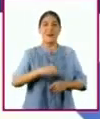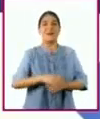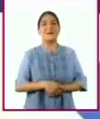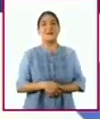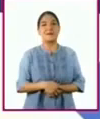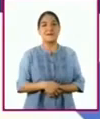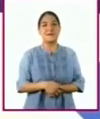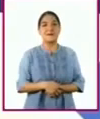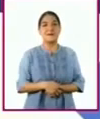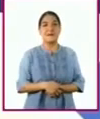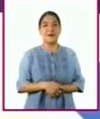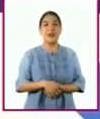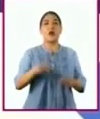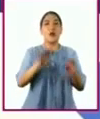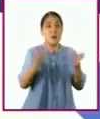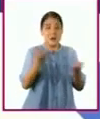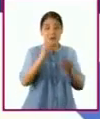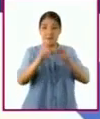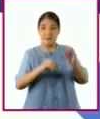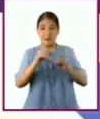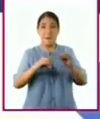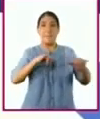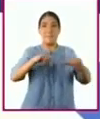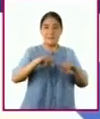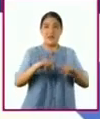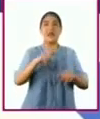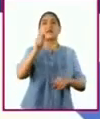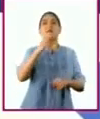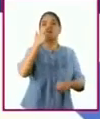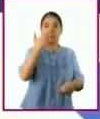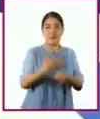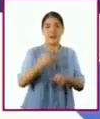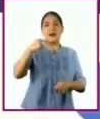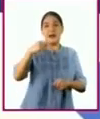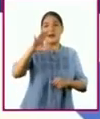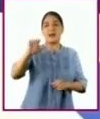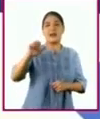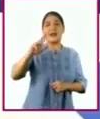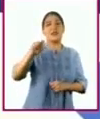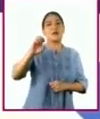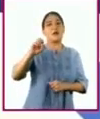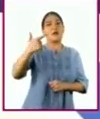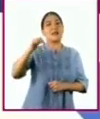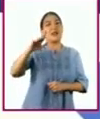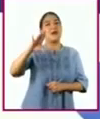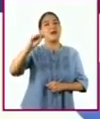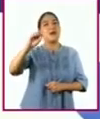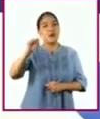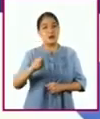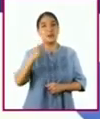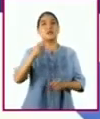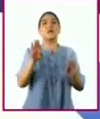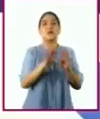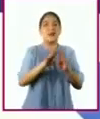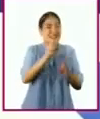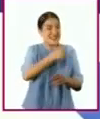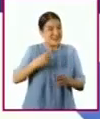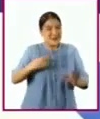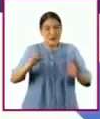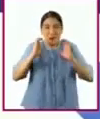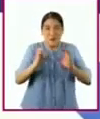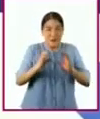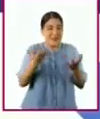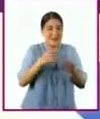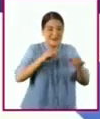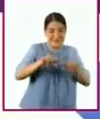La elaboración de mapas está a cargo de profesionales llamados cartógrafos, quienes tienen mucho cuidado en incluir los elementos que hoy revisamos en